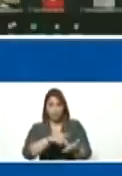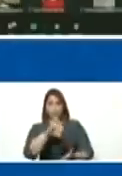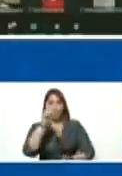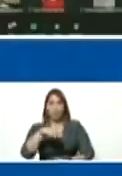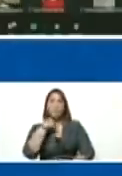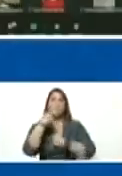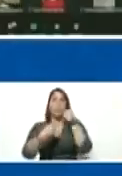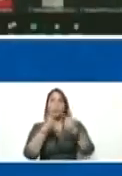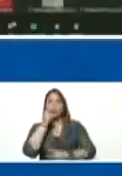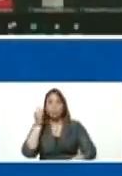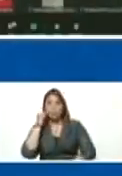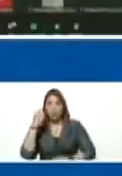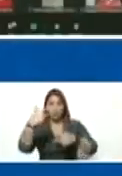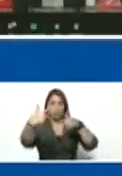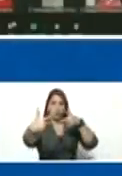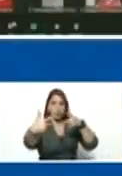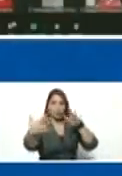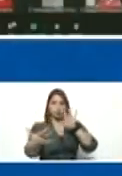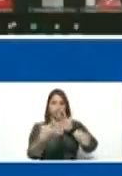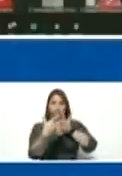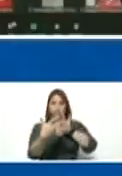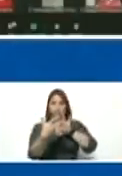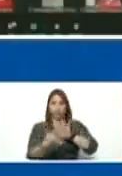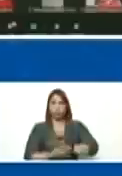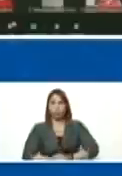están videoconferencia.